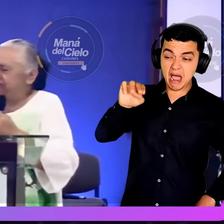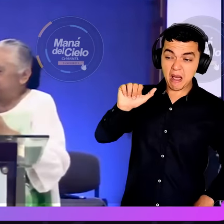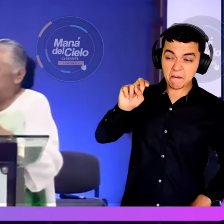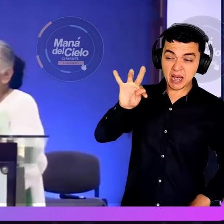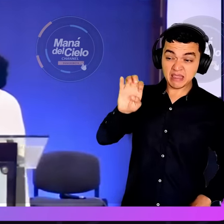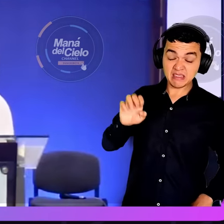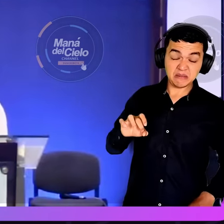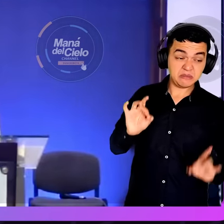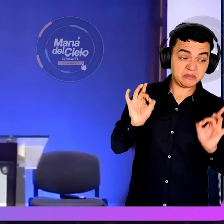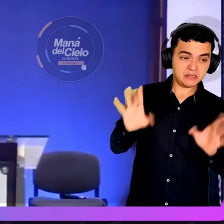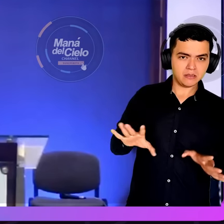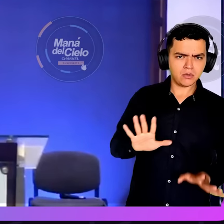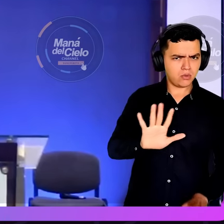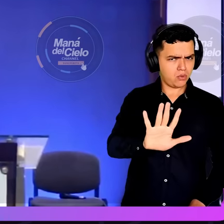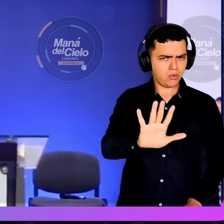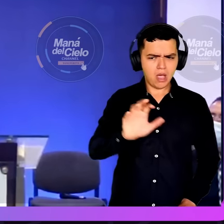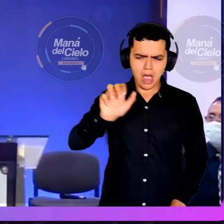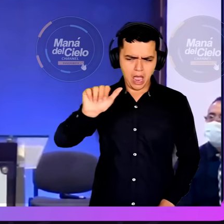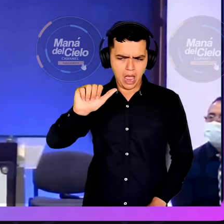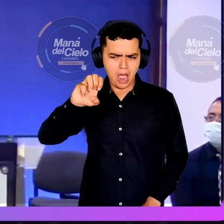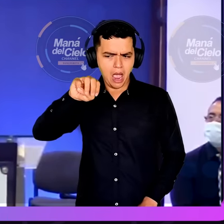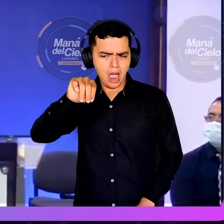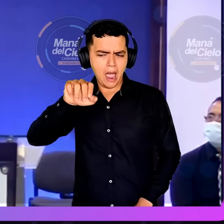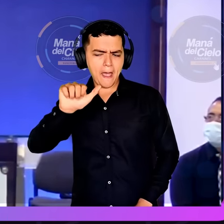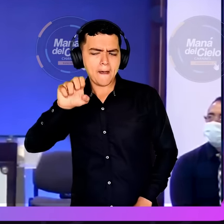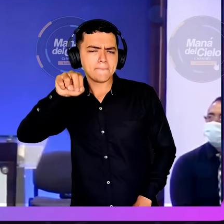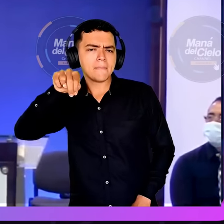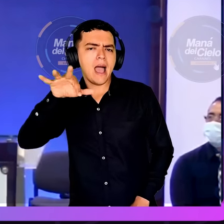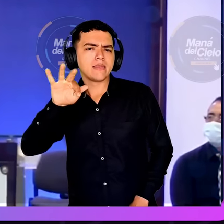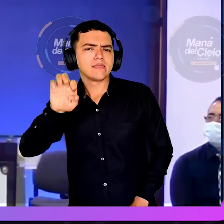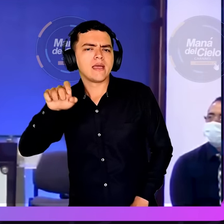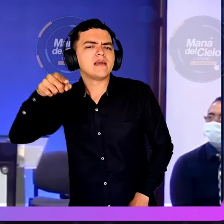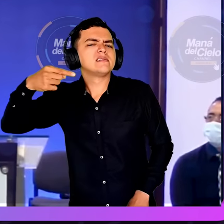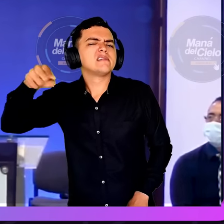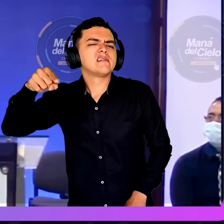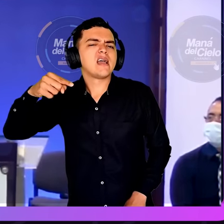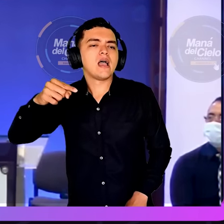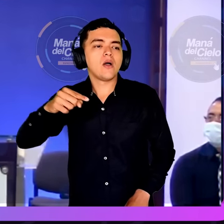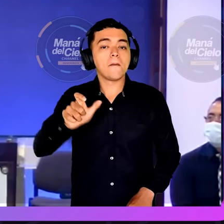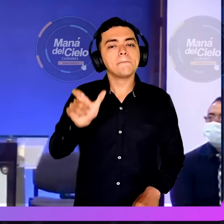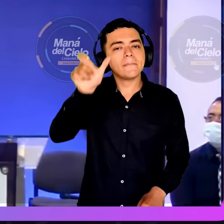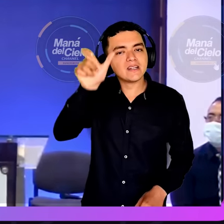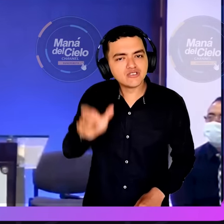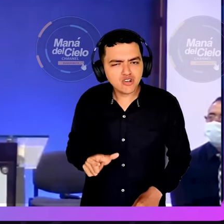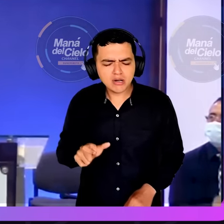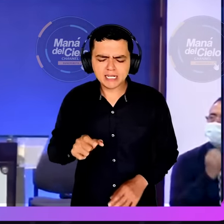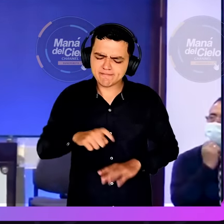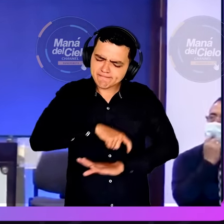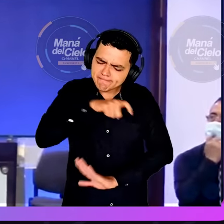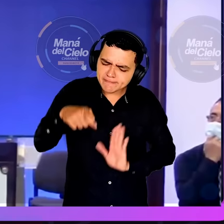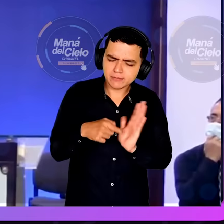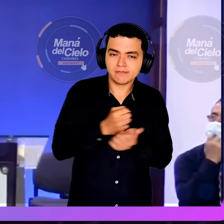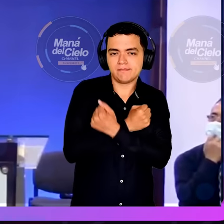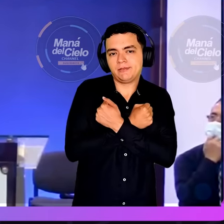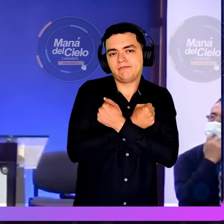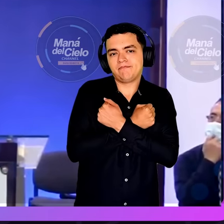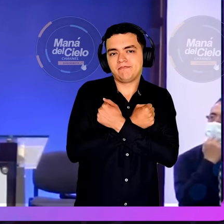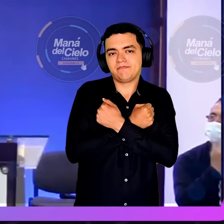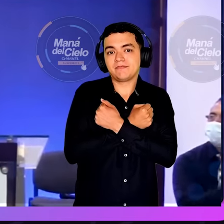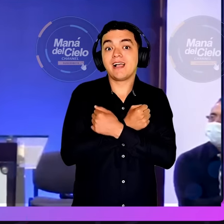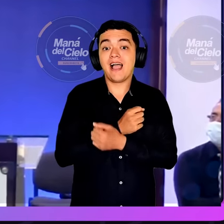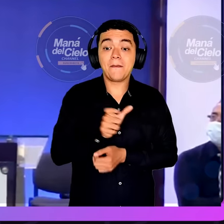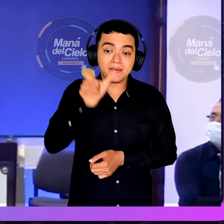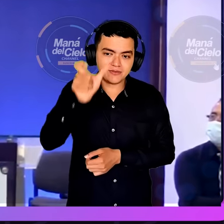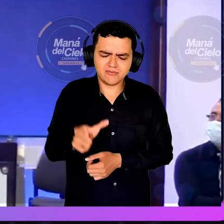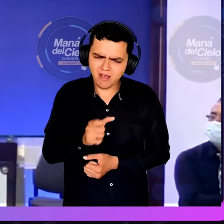palabra amante nos suena súper horrible al mundo cristiano. Nos suena como: uy, qué cosa tan fea, qué vulgaridad, qué porquería. Pero a la hora, la verdad, si tú